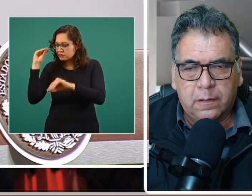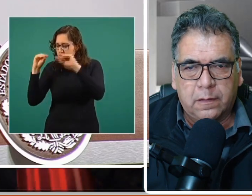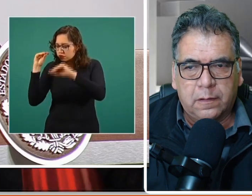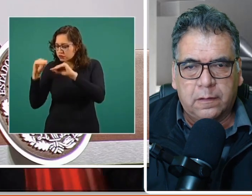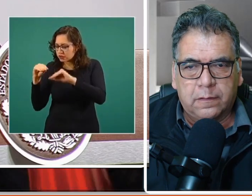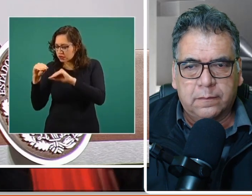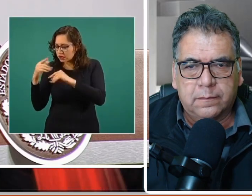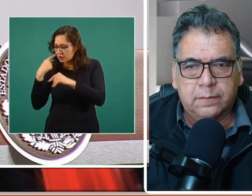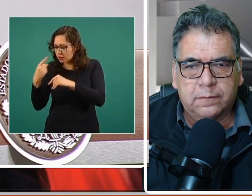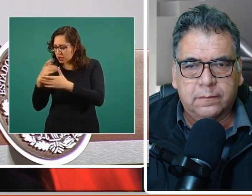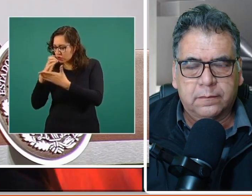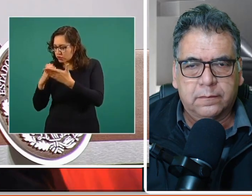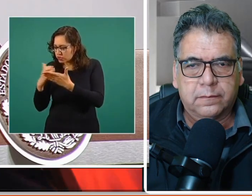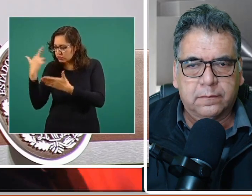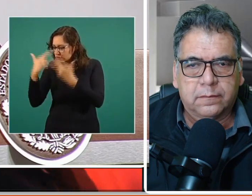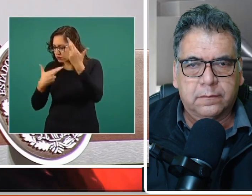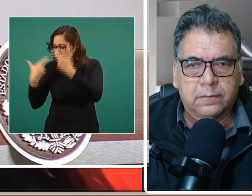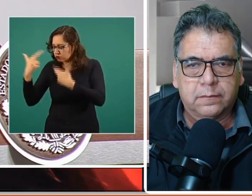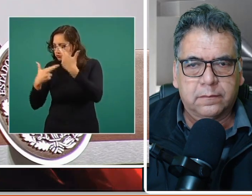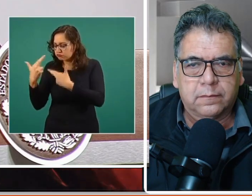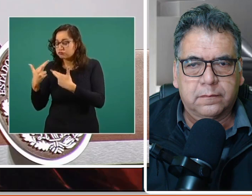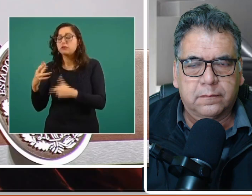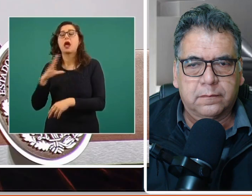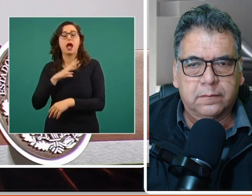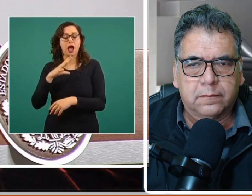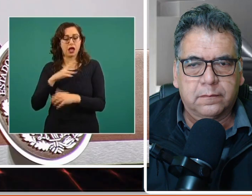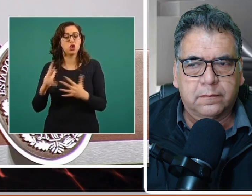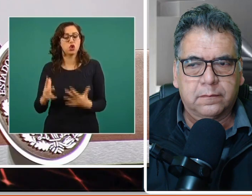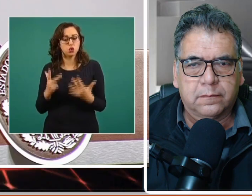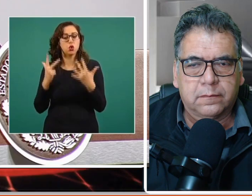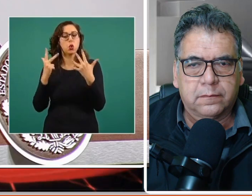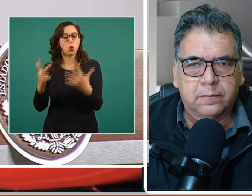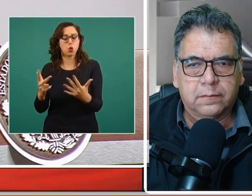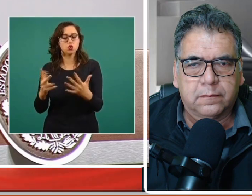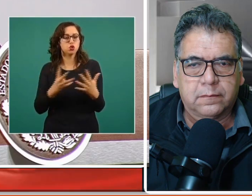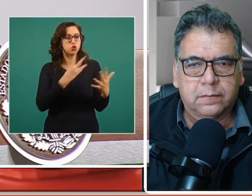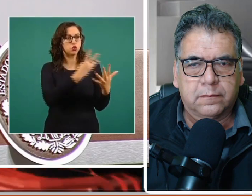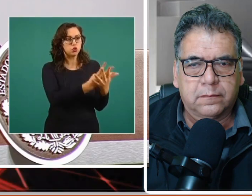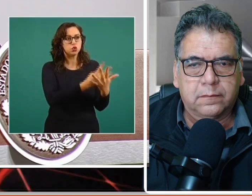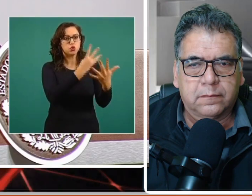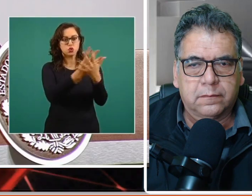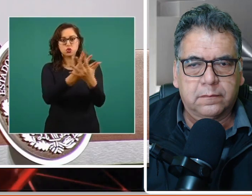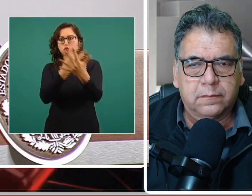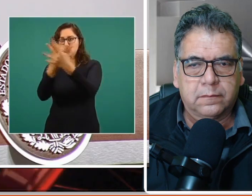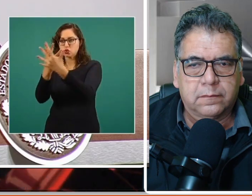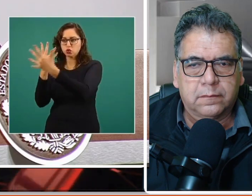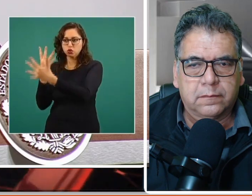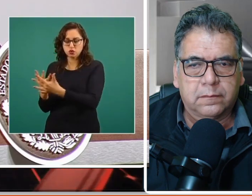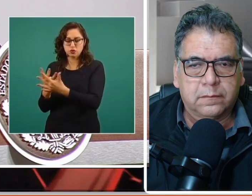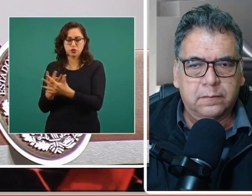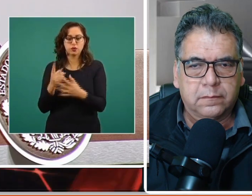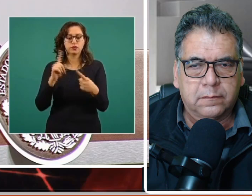que existen 8, como ustedes saben, 8 centros penales